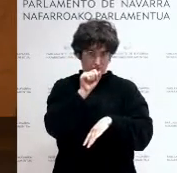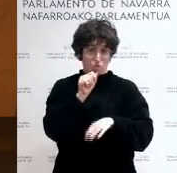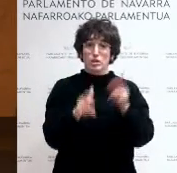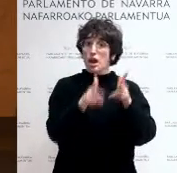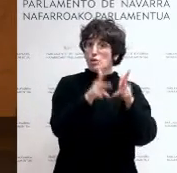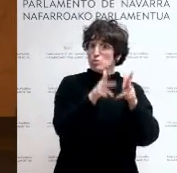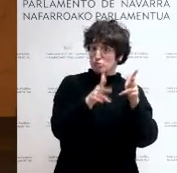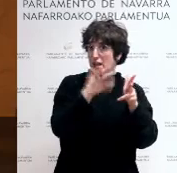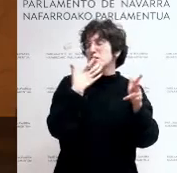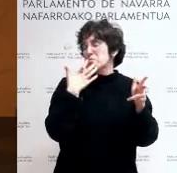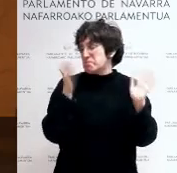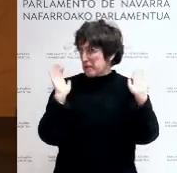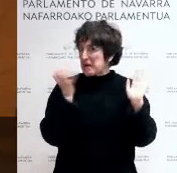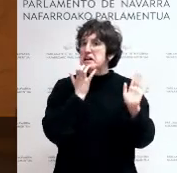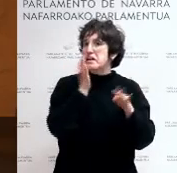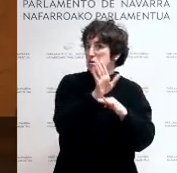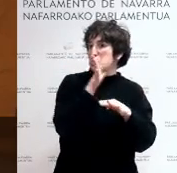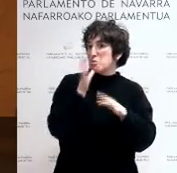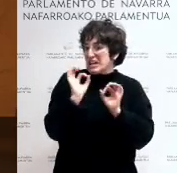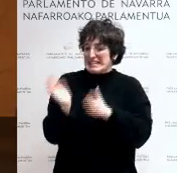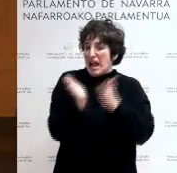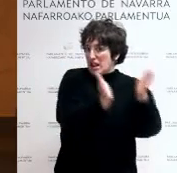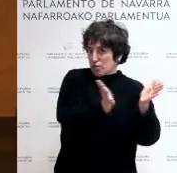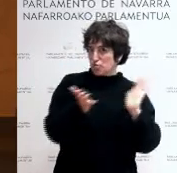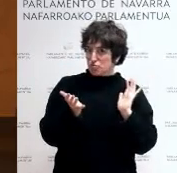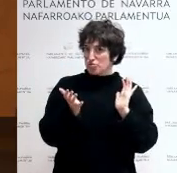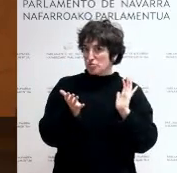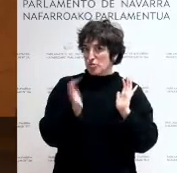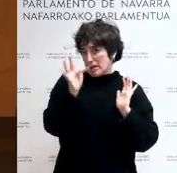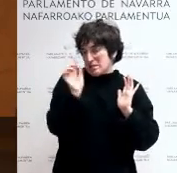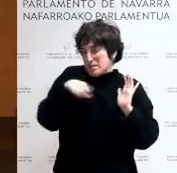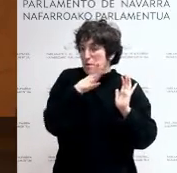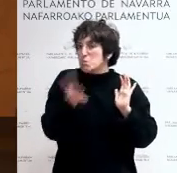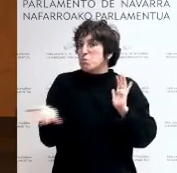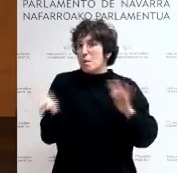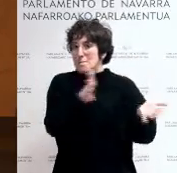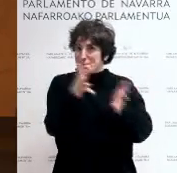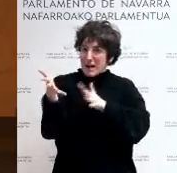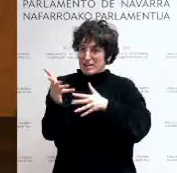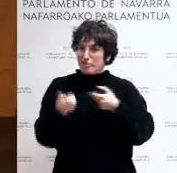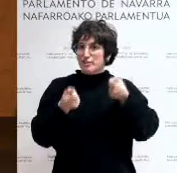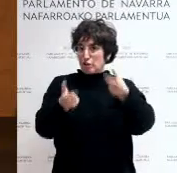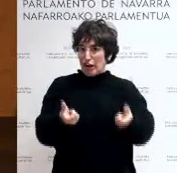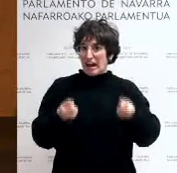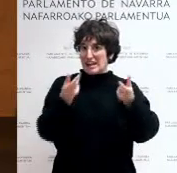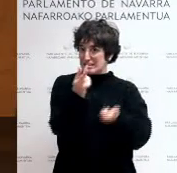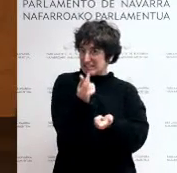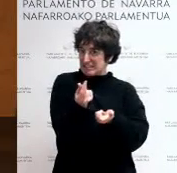suelo poner de referencia porque la tenemos ahí al lado y porque tenemos más o menos el mismo gasto per cápita en sanidad,